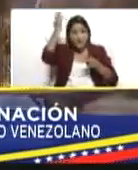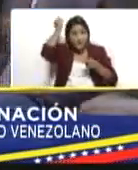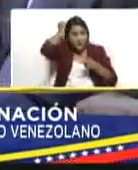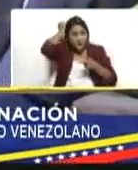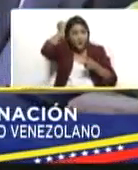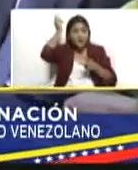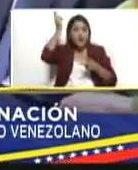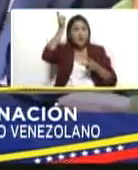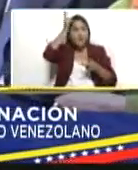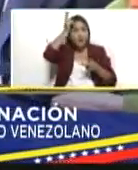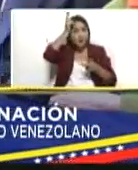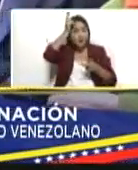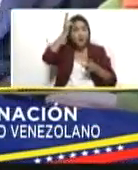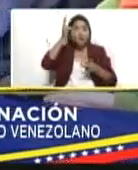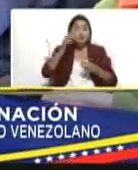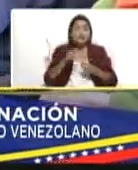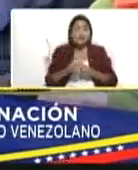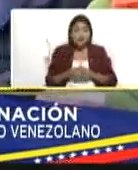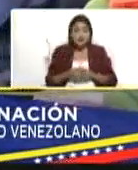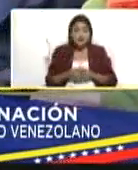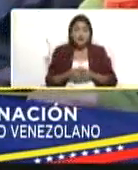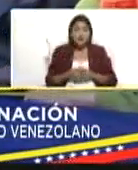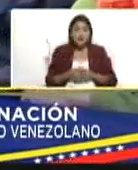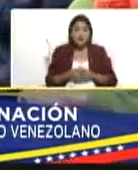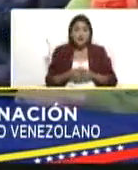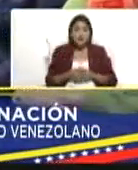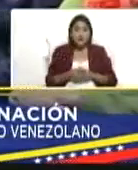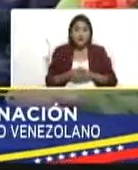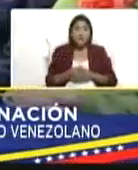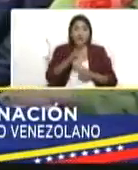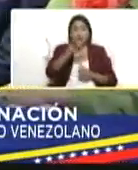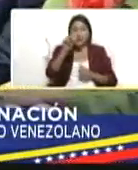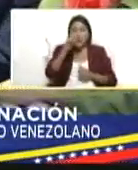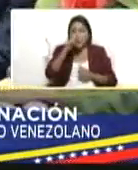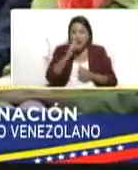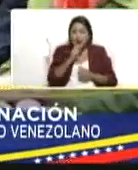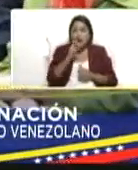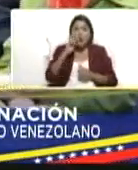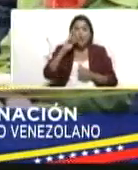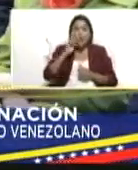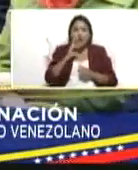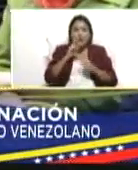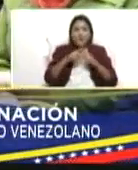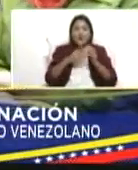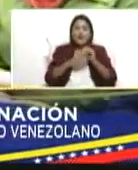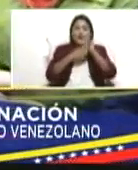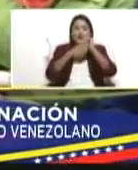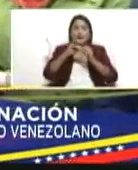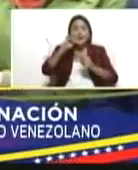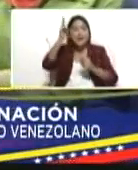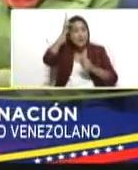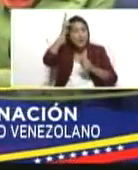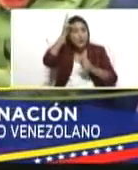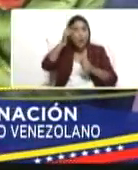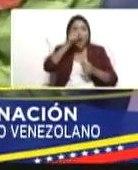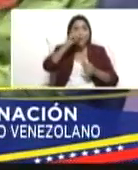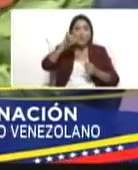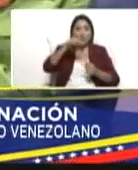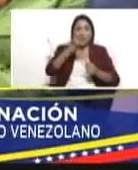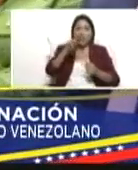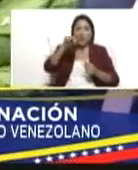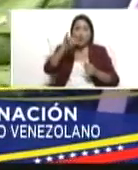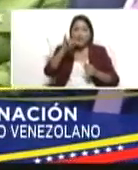del Perú los bicentenarios de junín al frente en